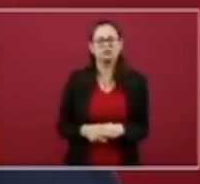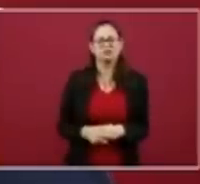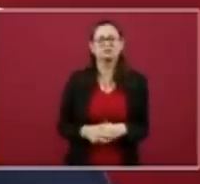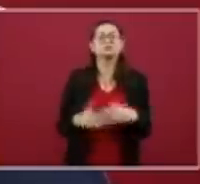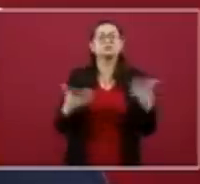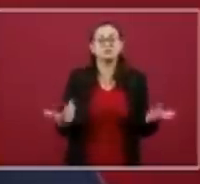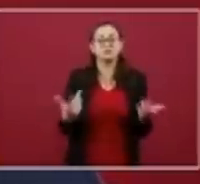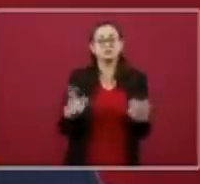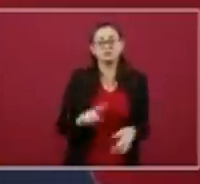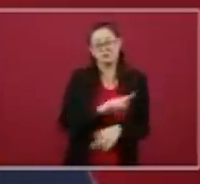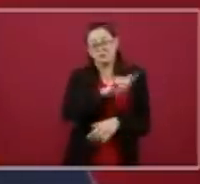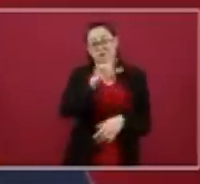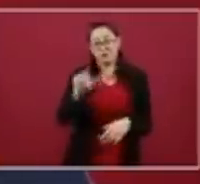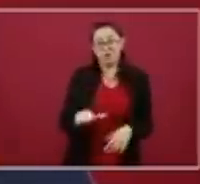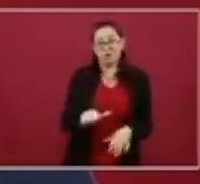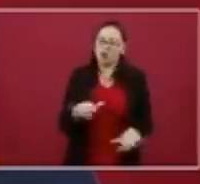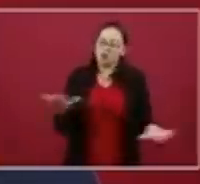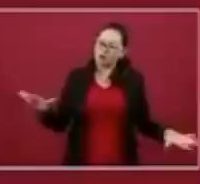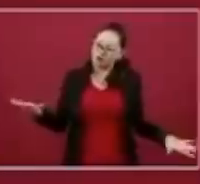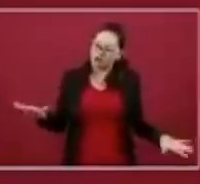Luego el cambio, ¿no?